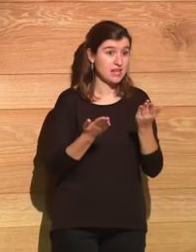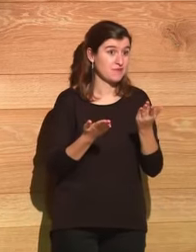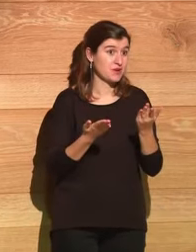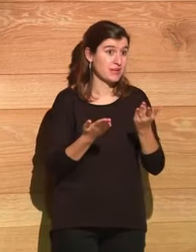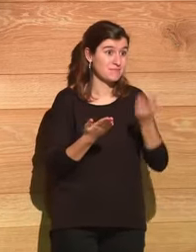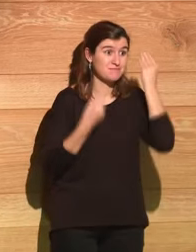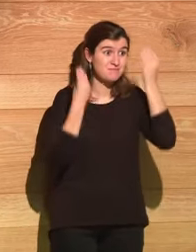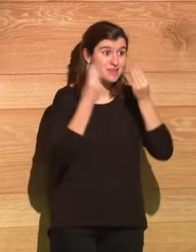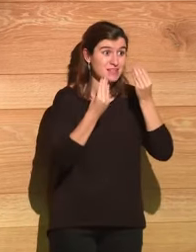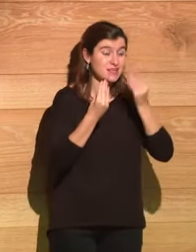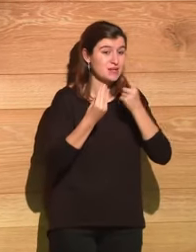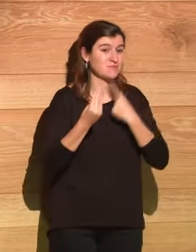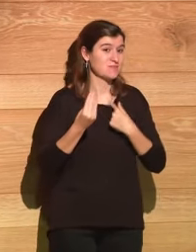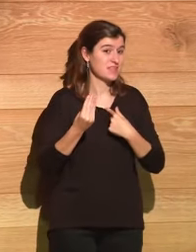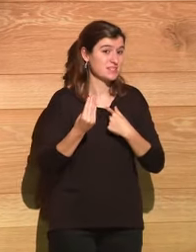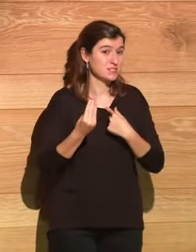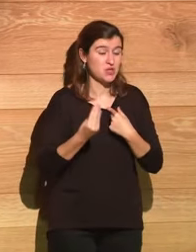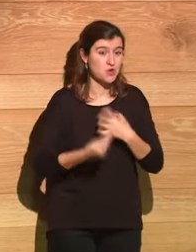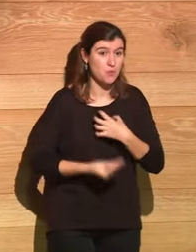deseo, ¿no?